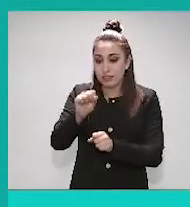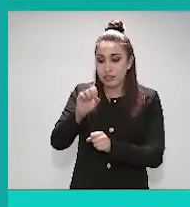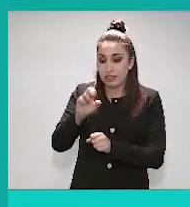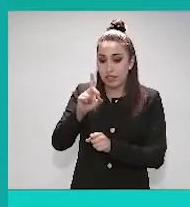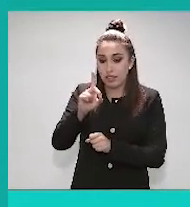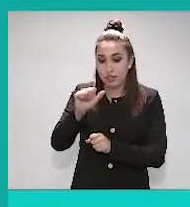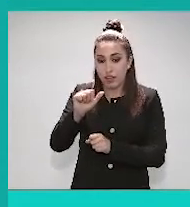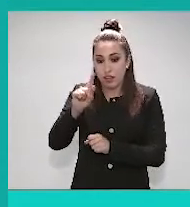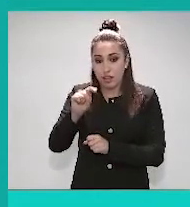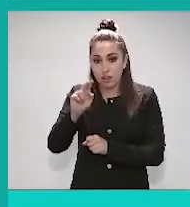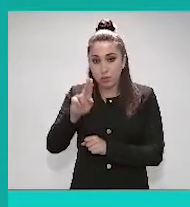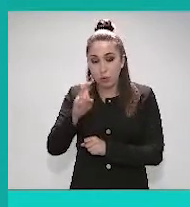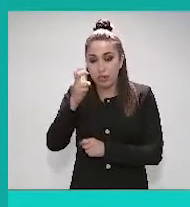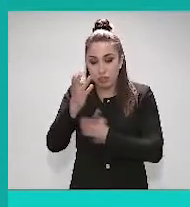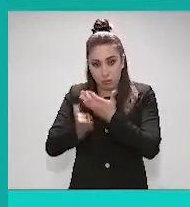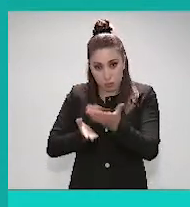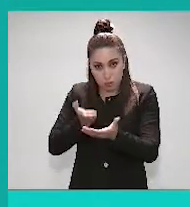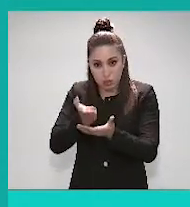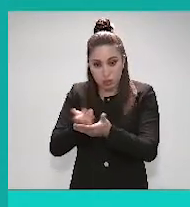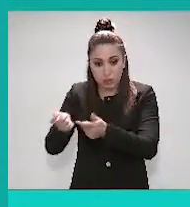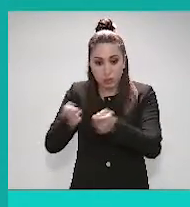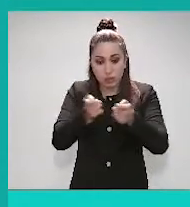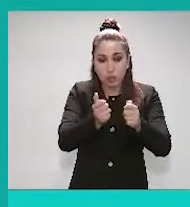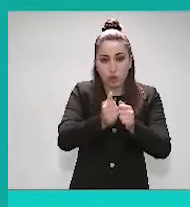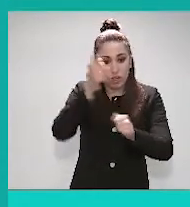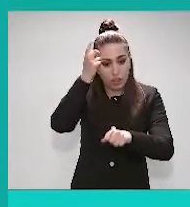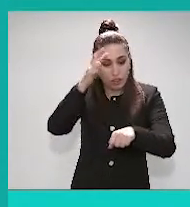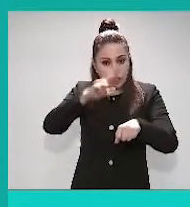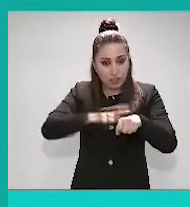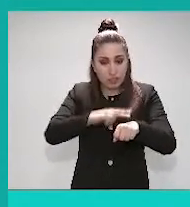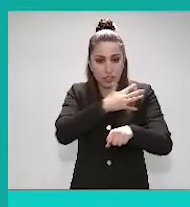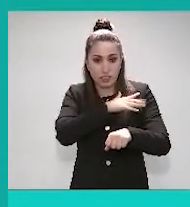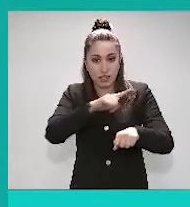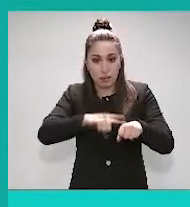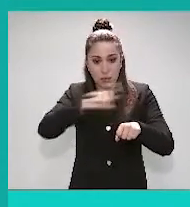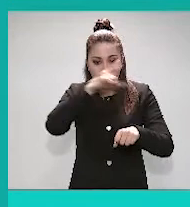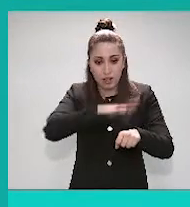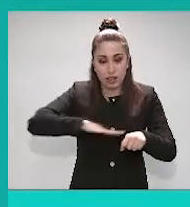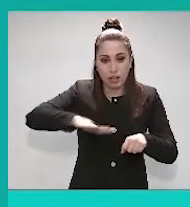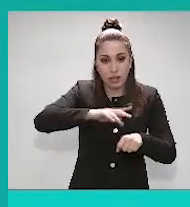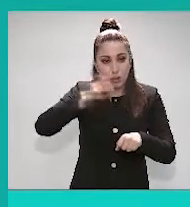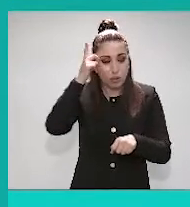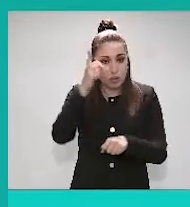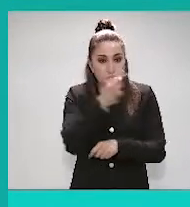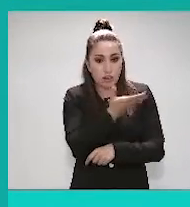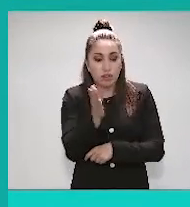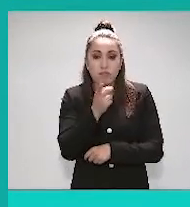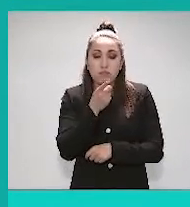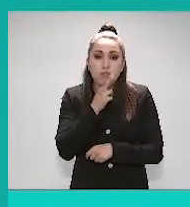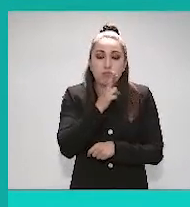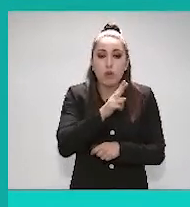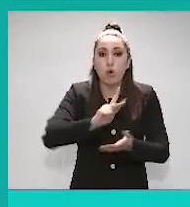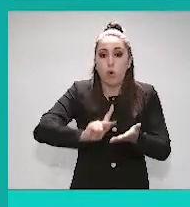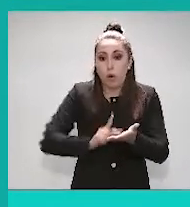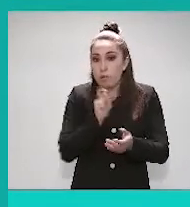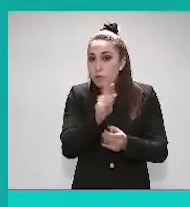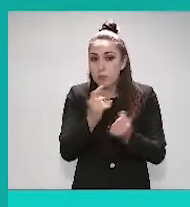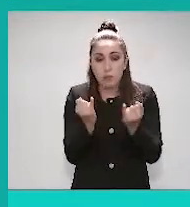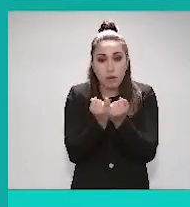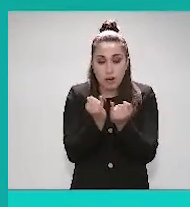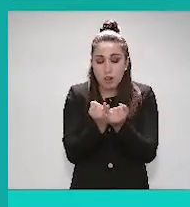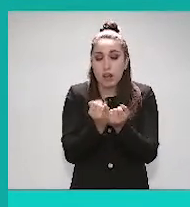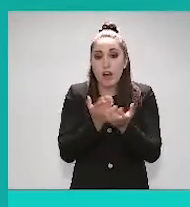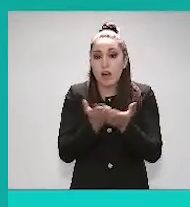turno nuevamente la solicitud a la dirección general de ordenamiento de la propiedad rural la cual reiteró la respuesta además